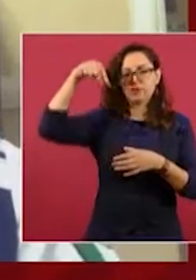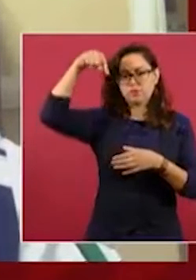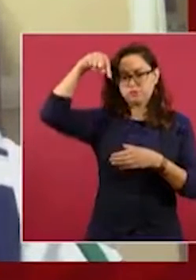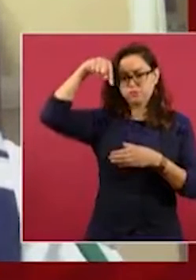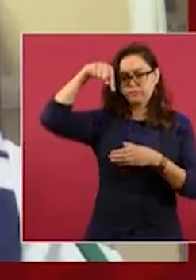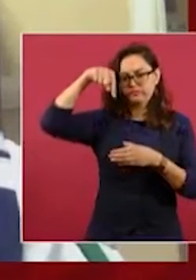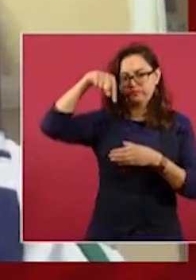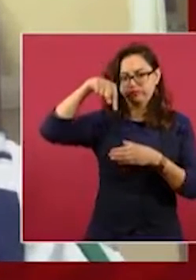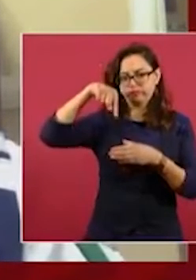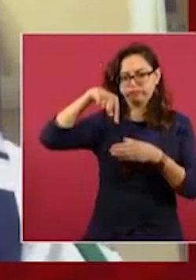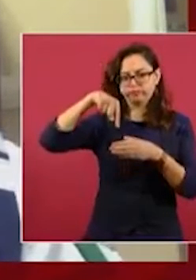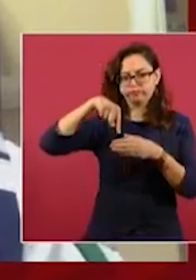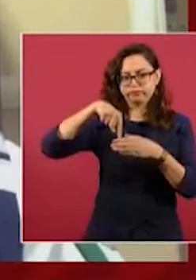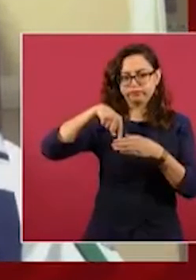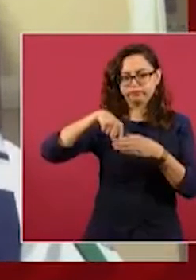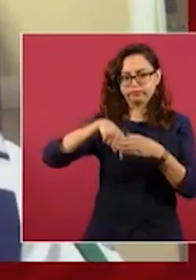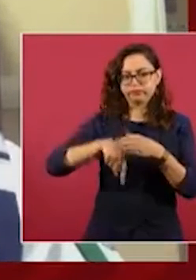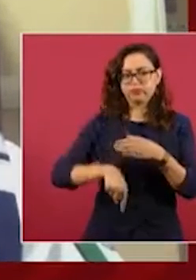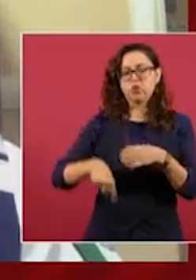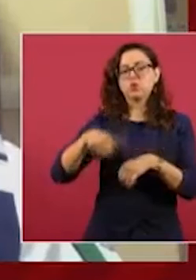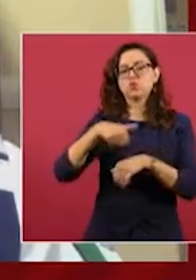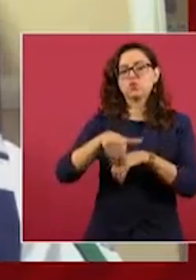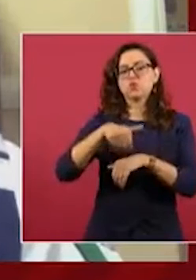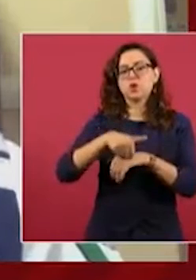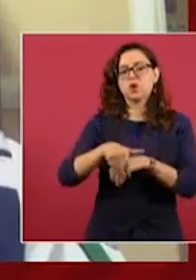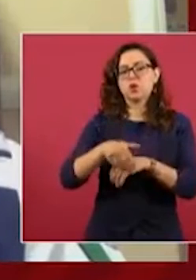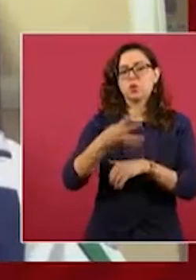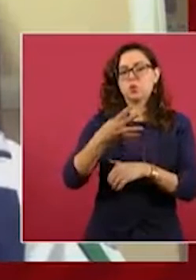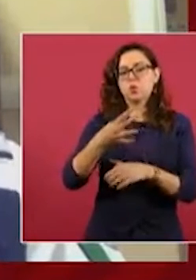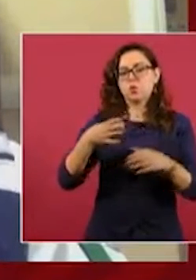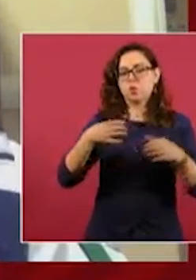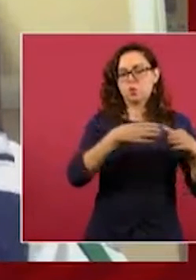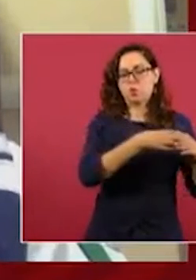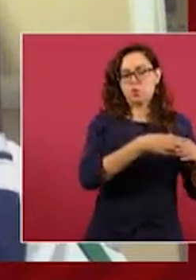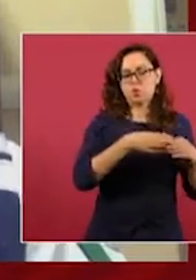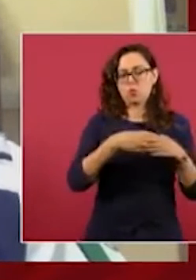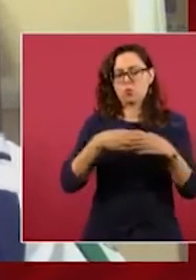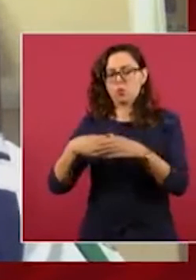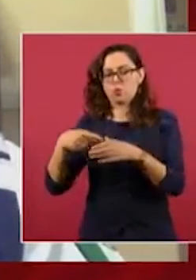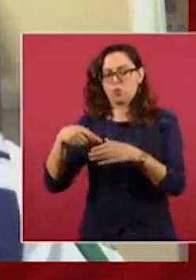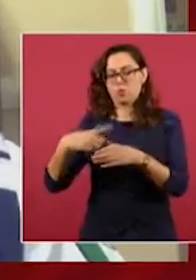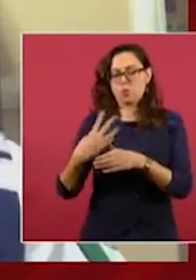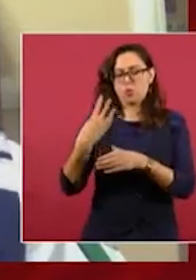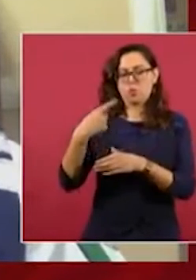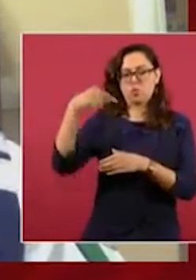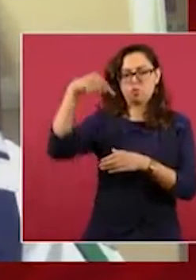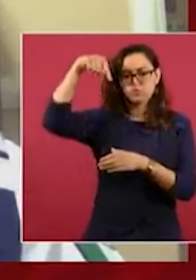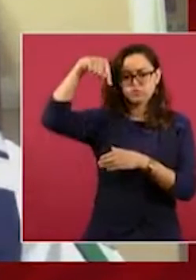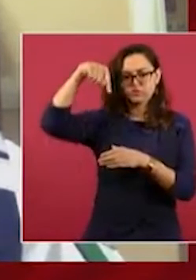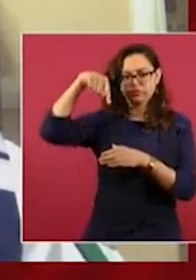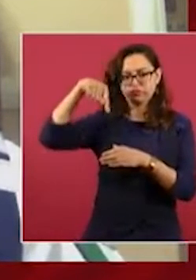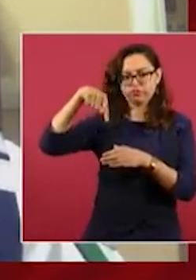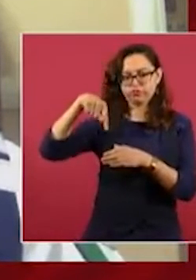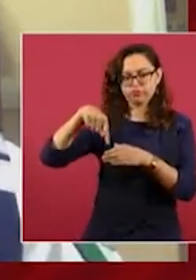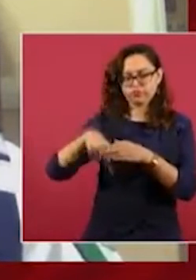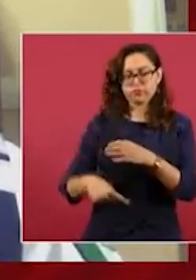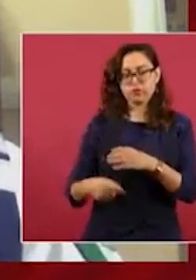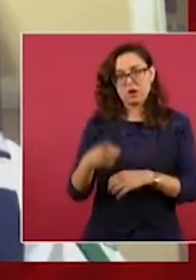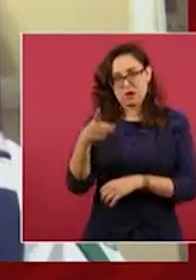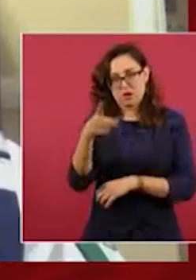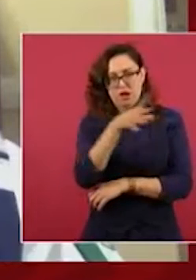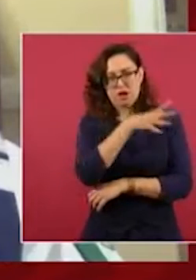Nacional. Esto se realizó en el pozo número 4. El general Luis Crescencio, evidentemente que tiene